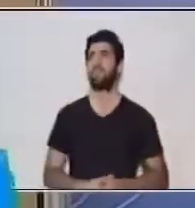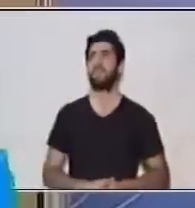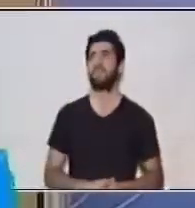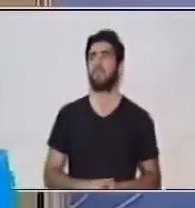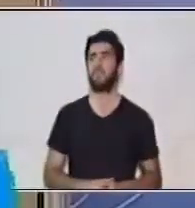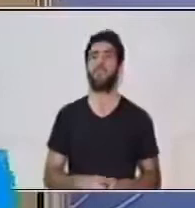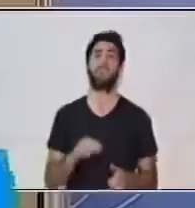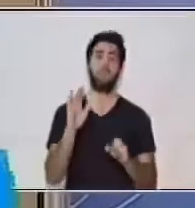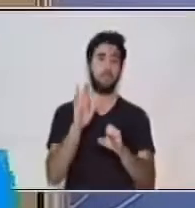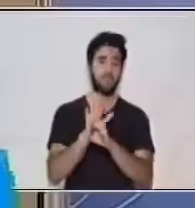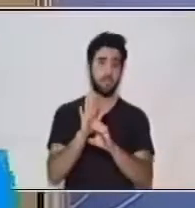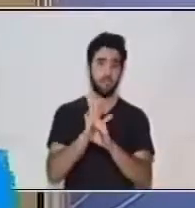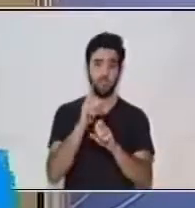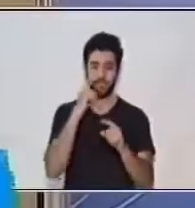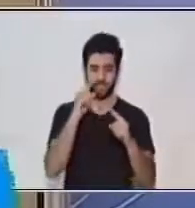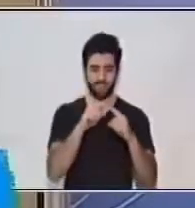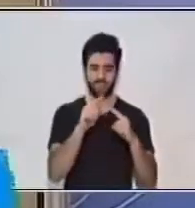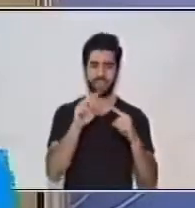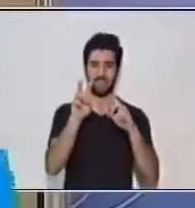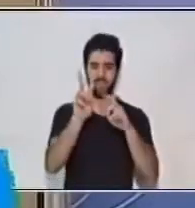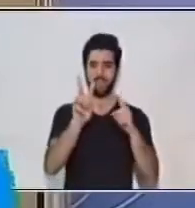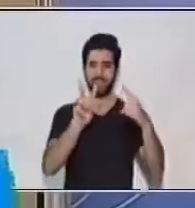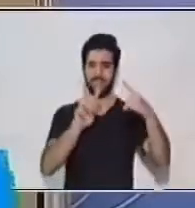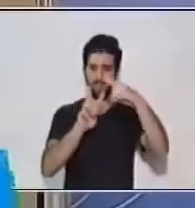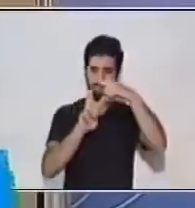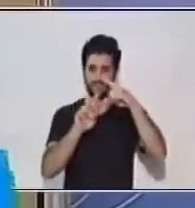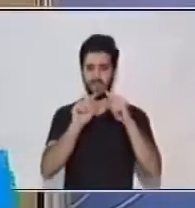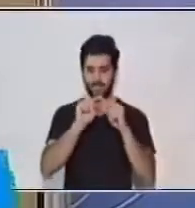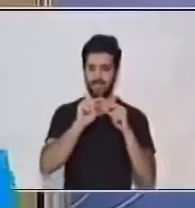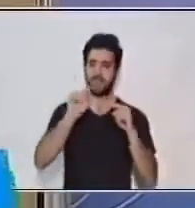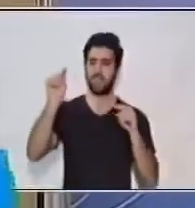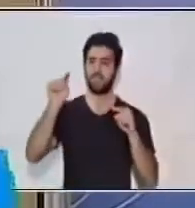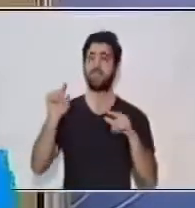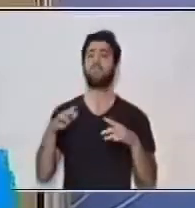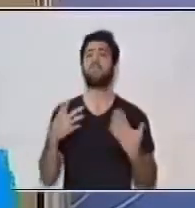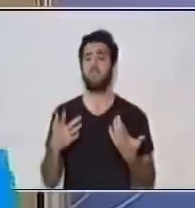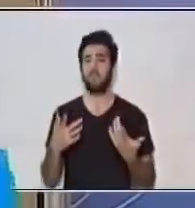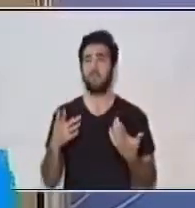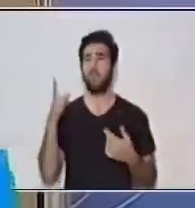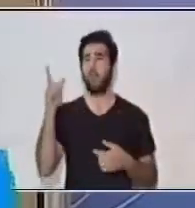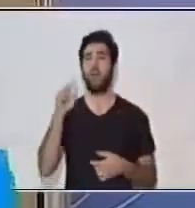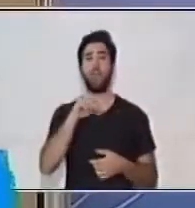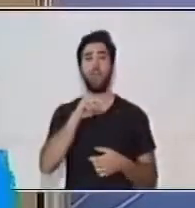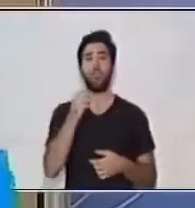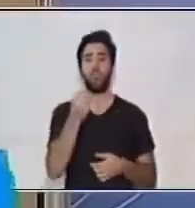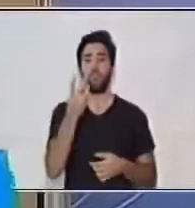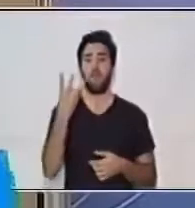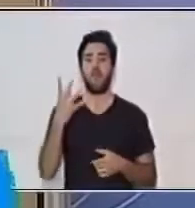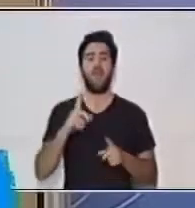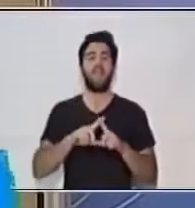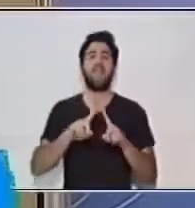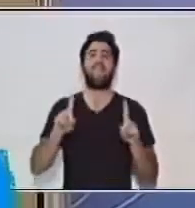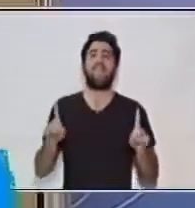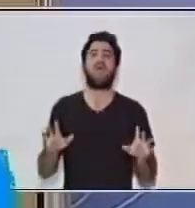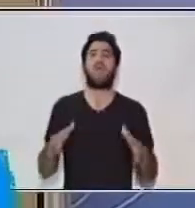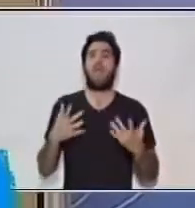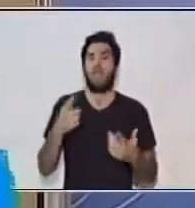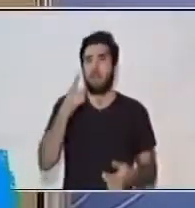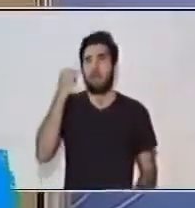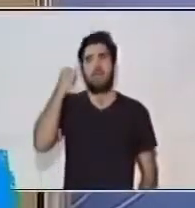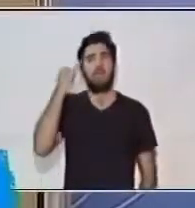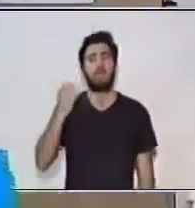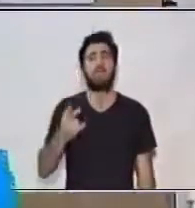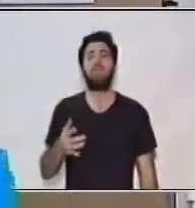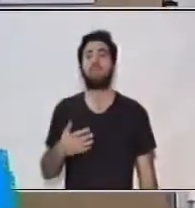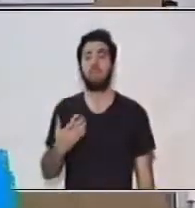¿Qué pasa si ese vector es sometido a un número diferente? ¿Sí? Vamos a llamarle escalar.